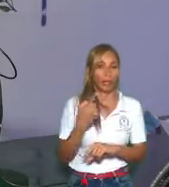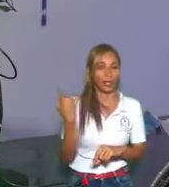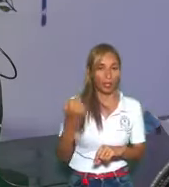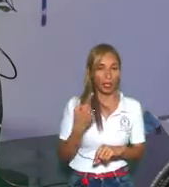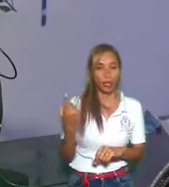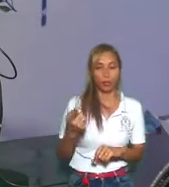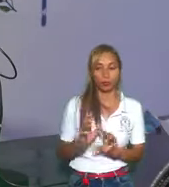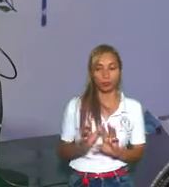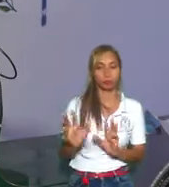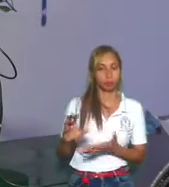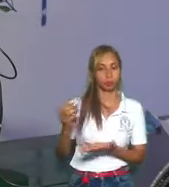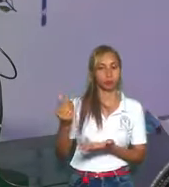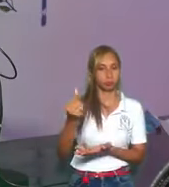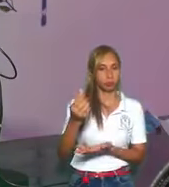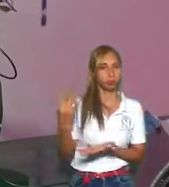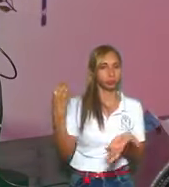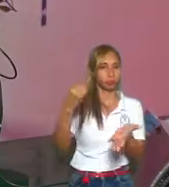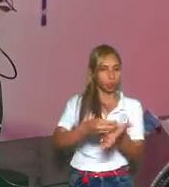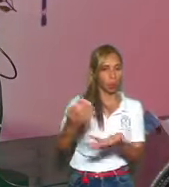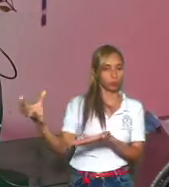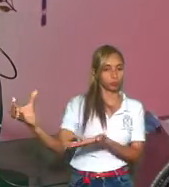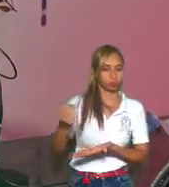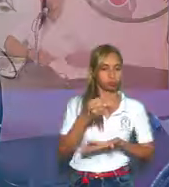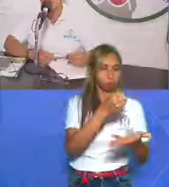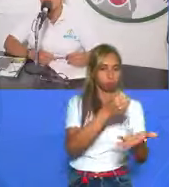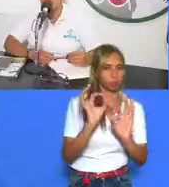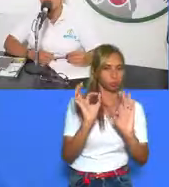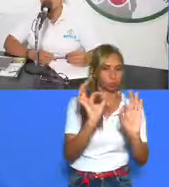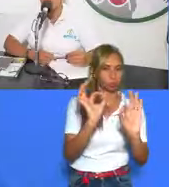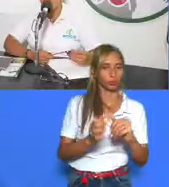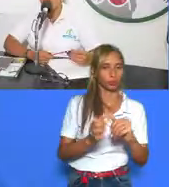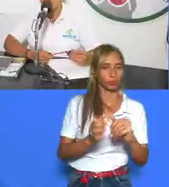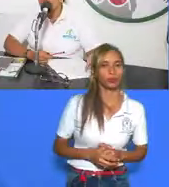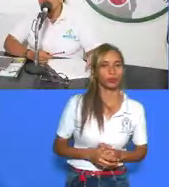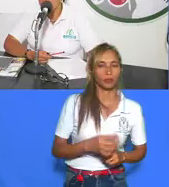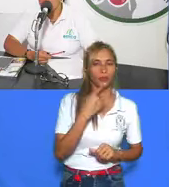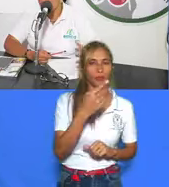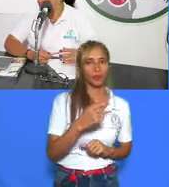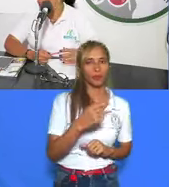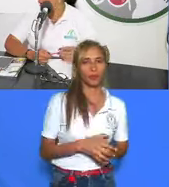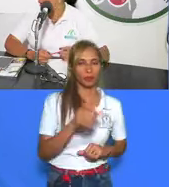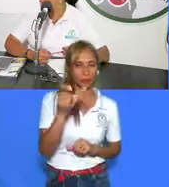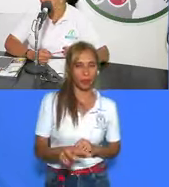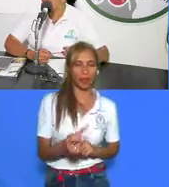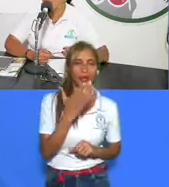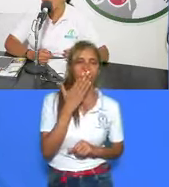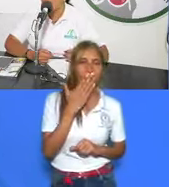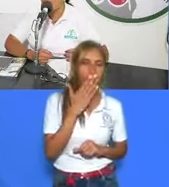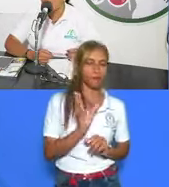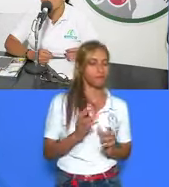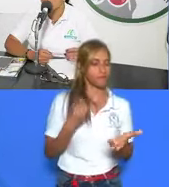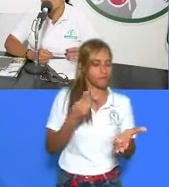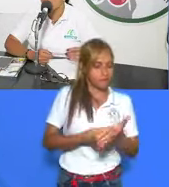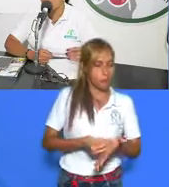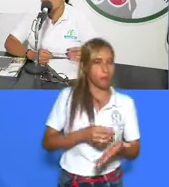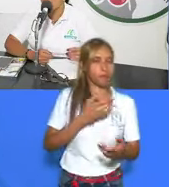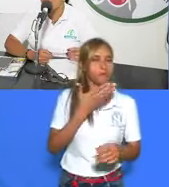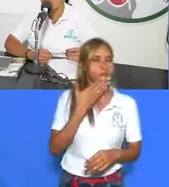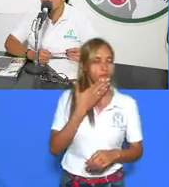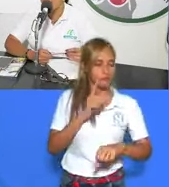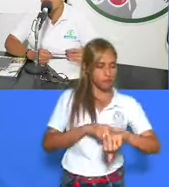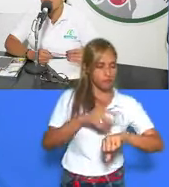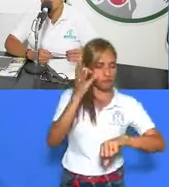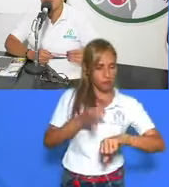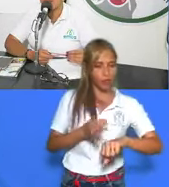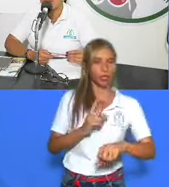recaudo buena. Entonces podemos decir que los calarqueños somos buena paga, que le cumplimos a Empresas Públicas de